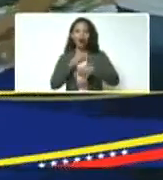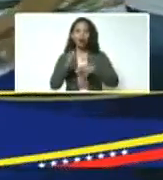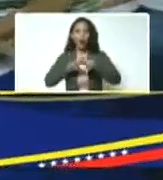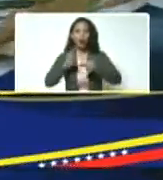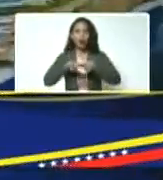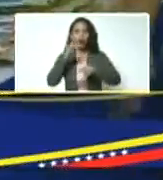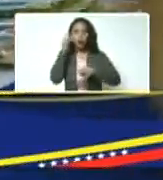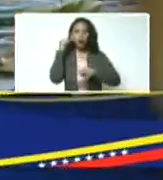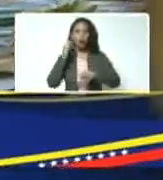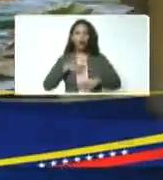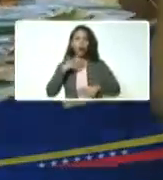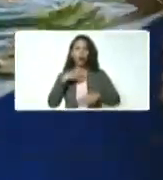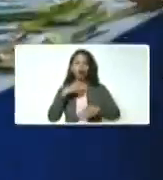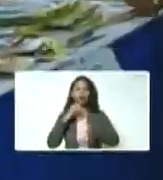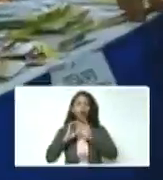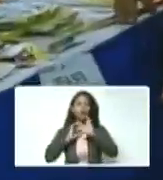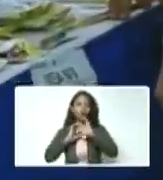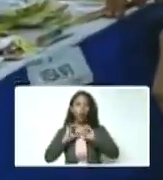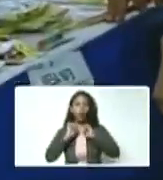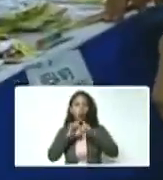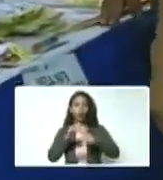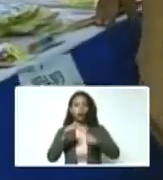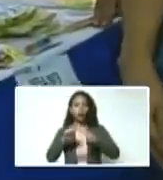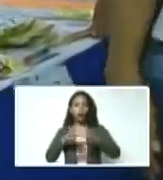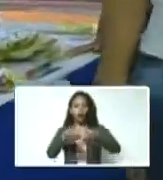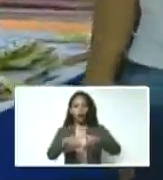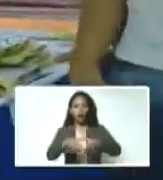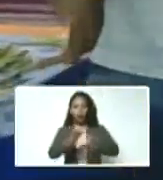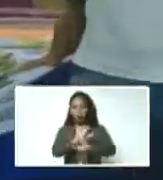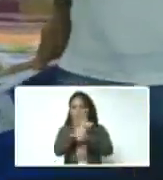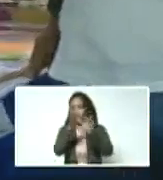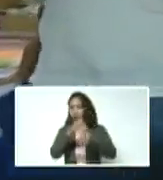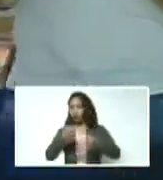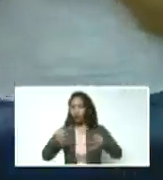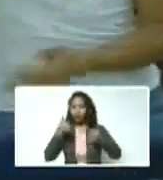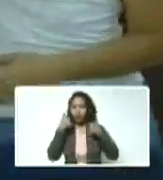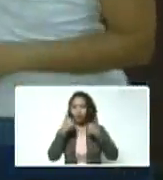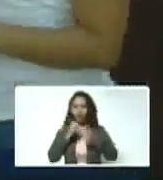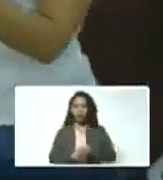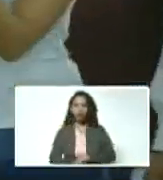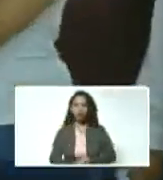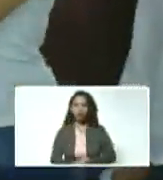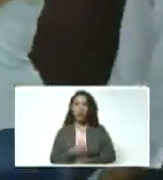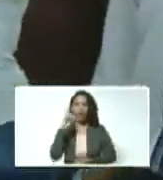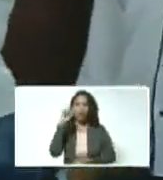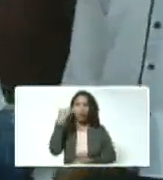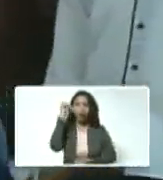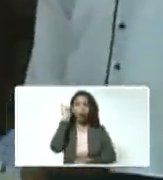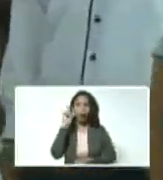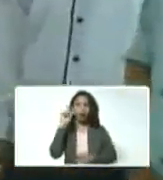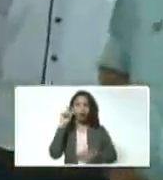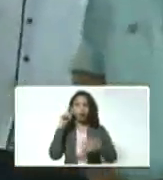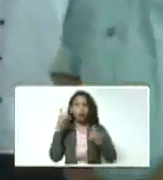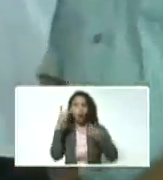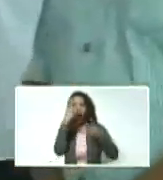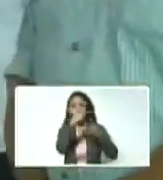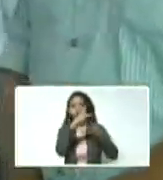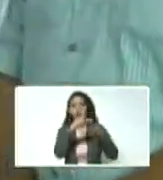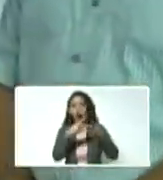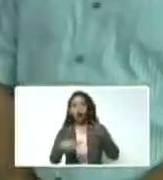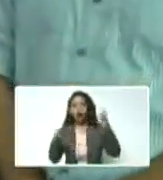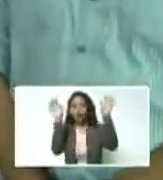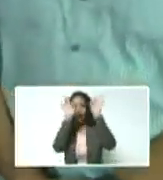niños que puedan tener su comienzo a clase eficiente y exitoso. También tenemos, bueno, lo que son